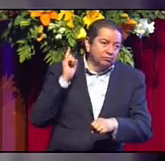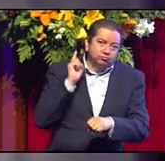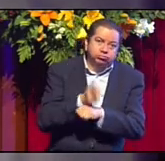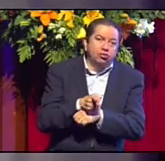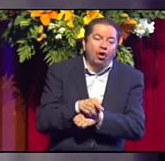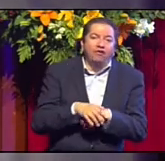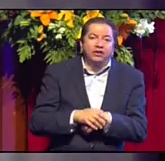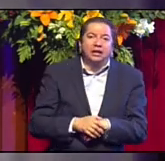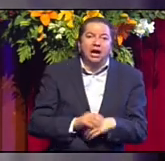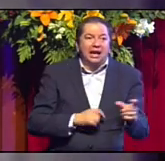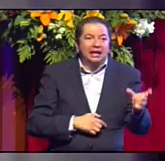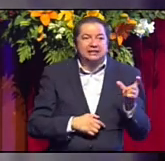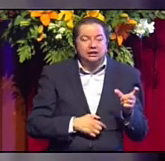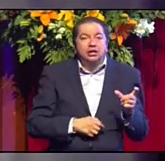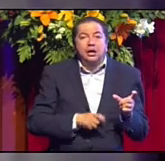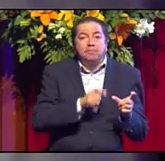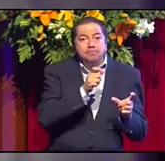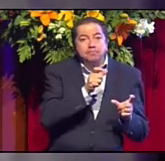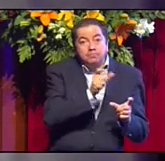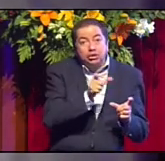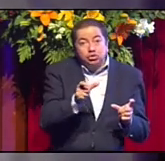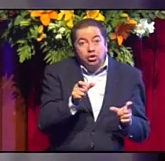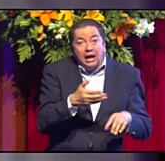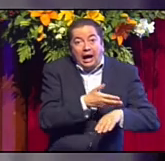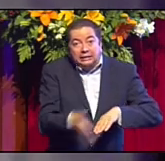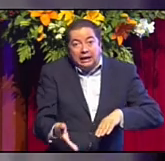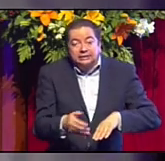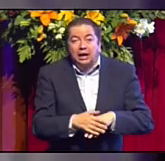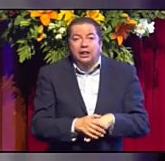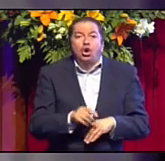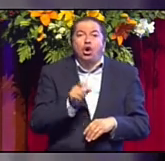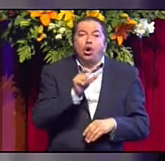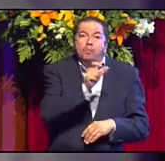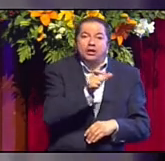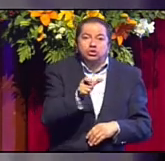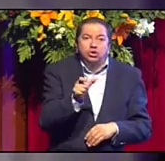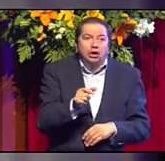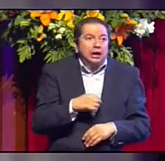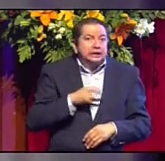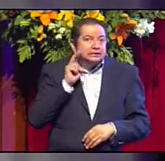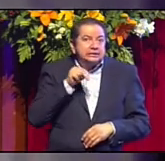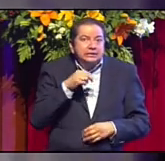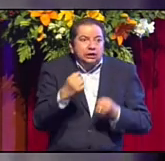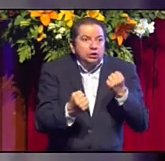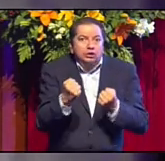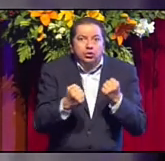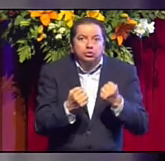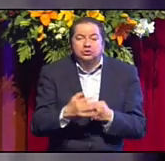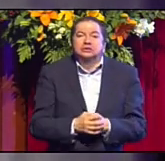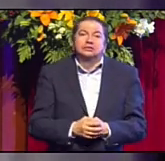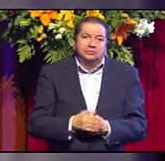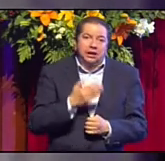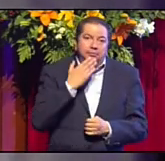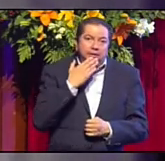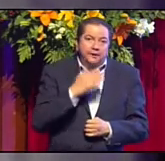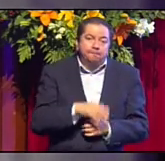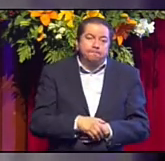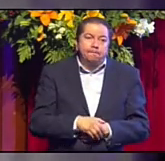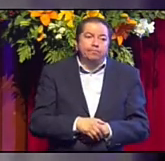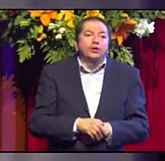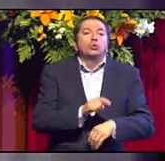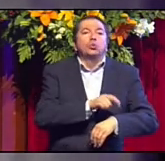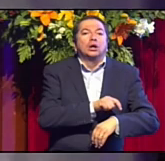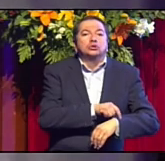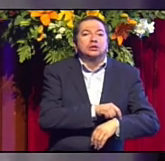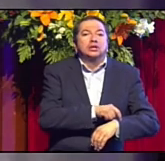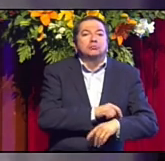conducir, a los que les correspondía y a los que le tienen retrasada. Por eso vemos tanta gente, municipio Coquimbo, les pasa, ¿no? ¿Para cuánto tiempo